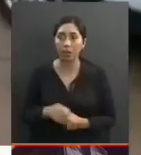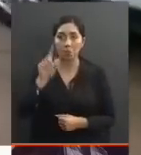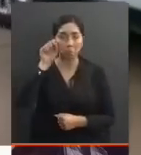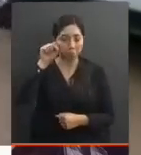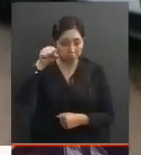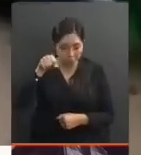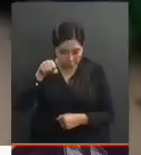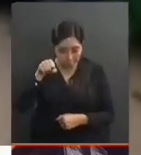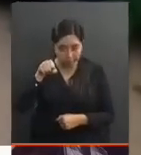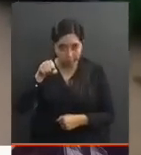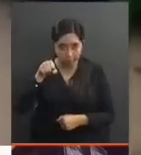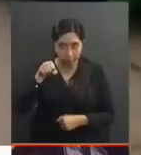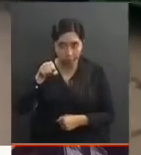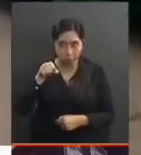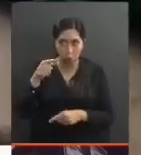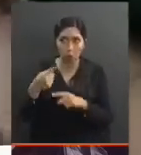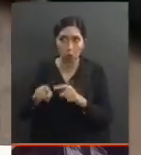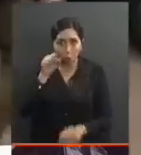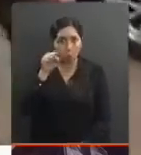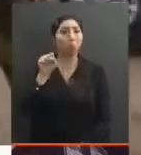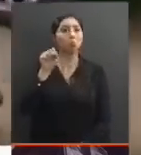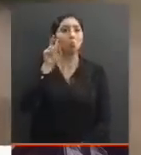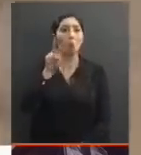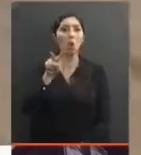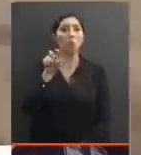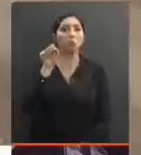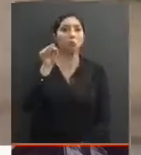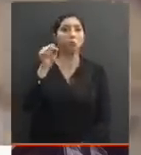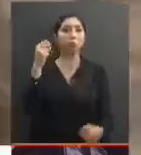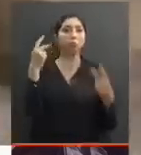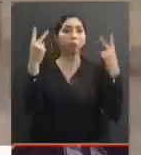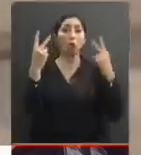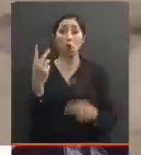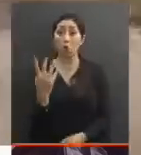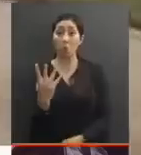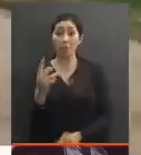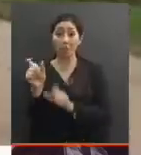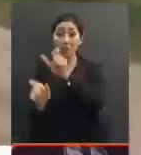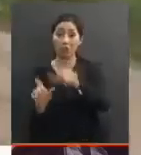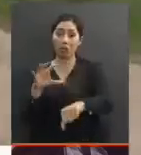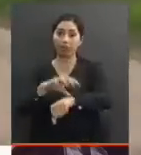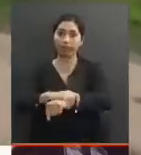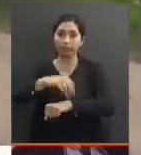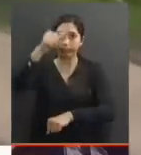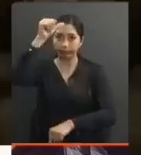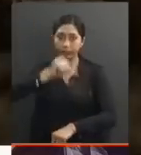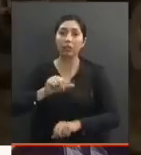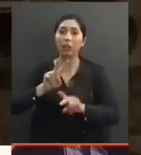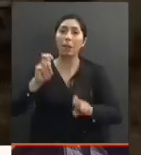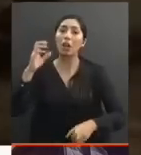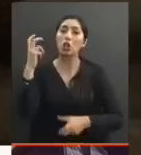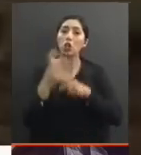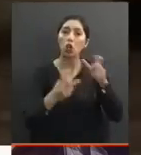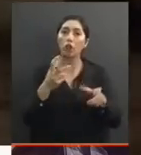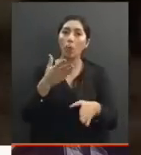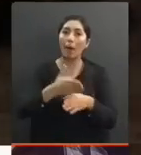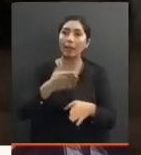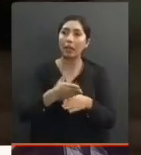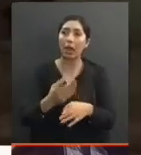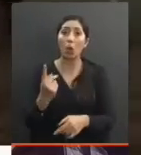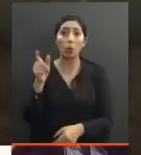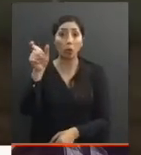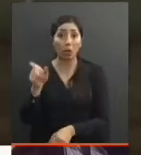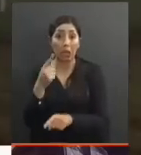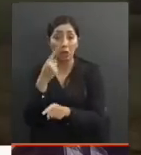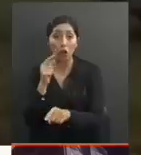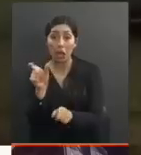los otros mirada al frente sin pudor. Los 4 fueron formalizados por hurto de madera. Uno de ellos ni siquiera portaba